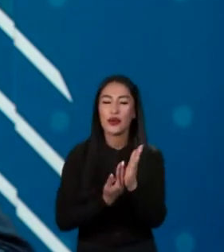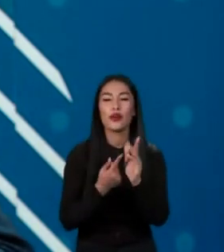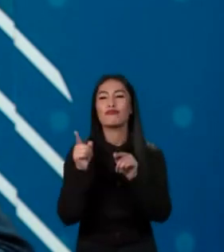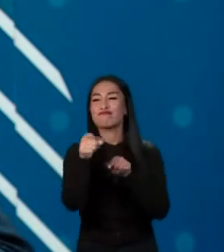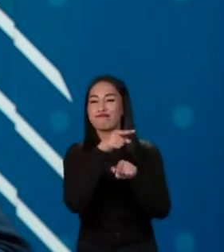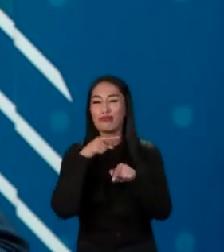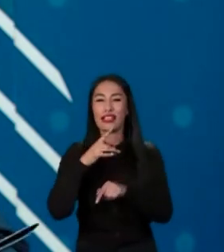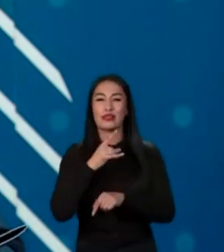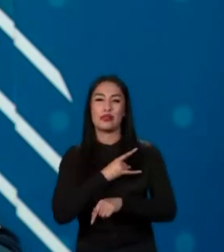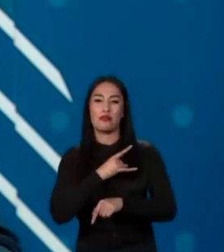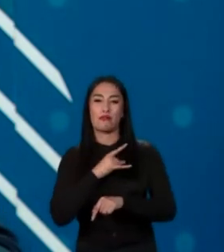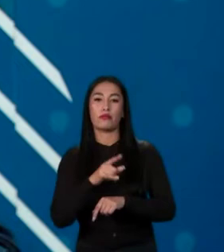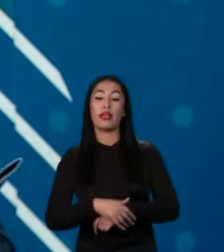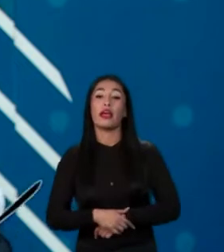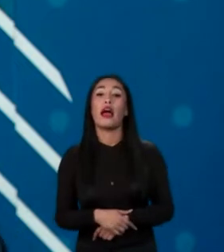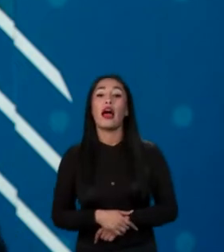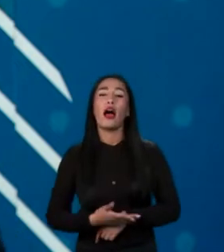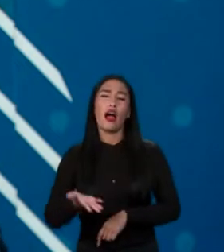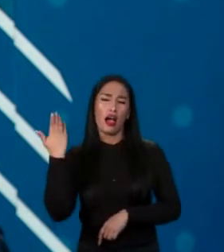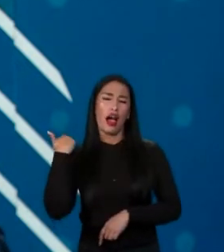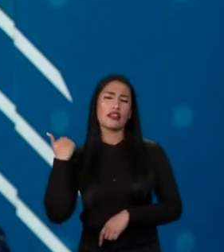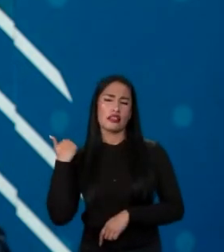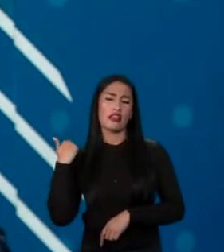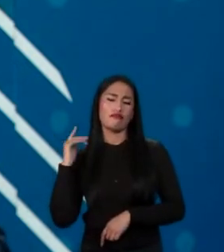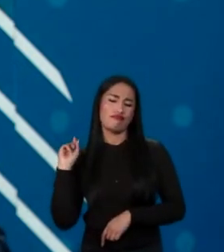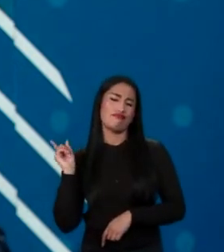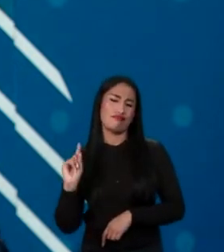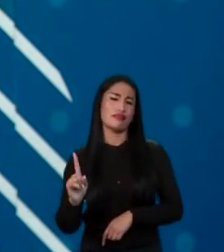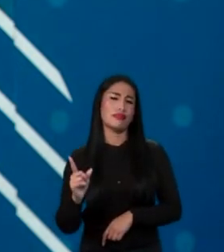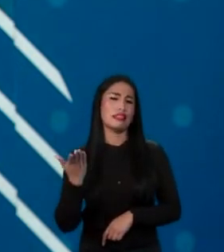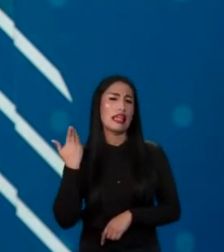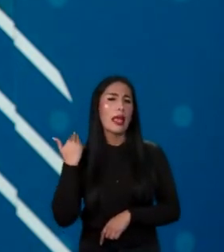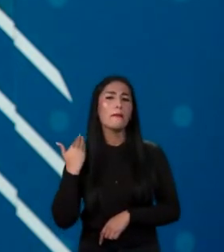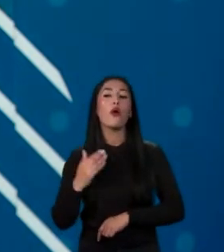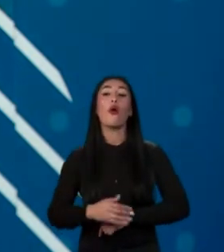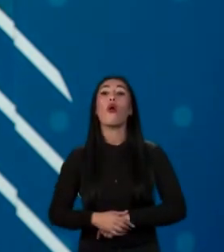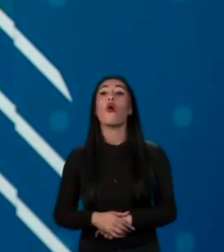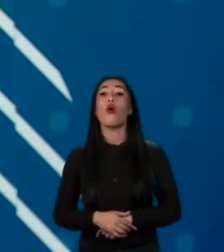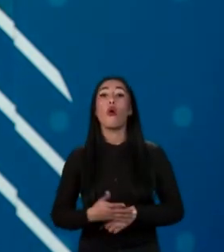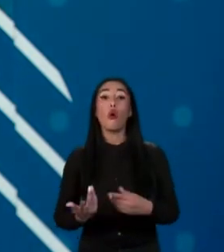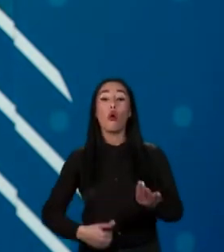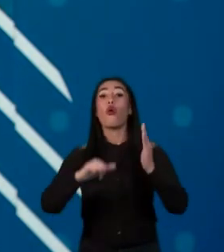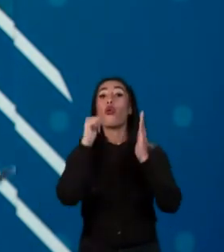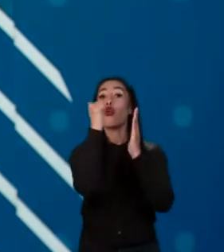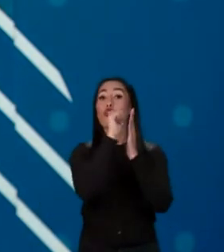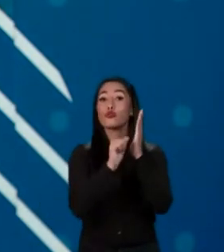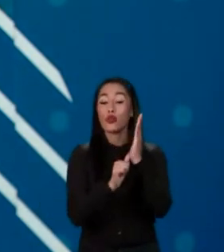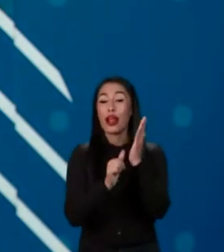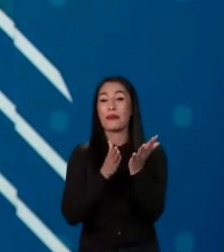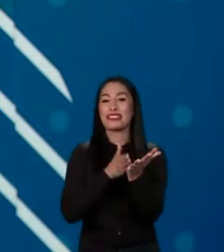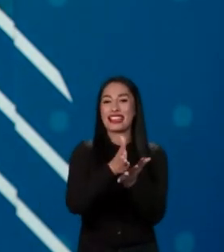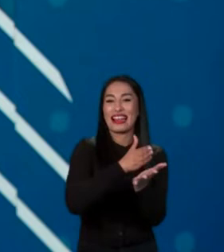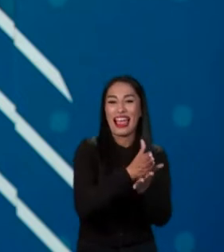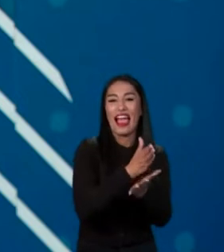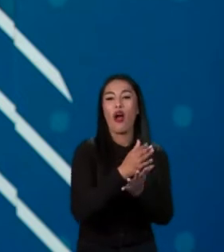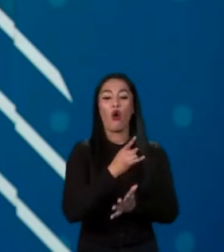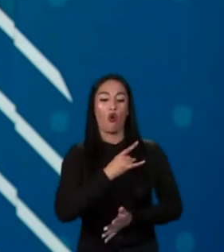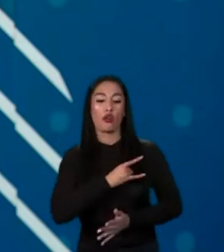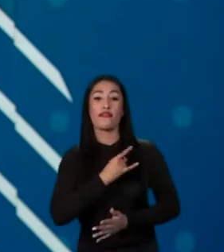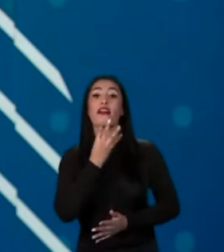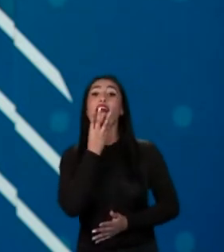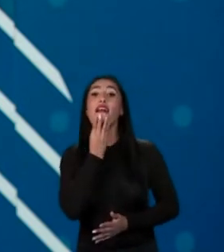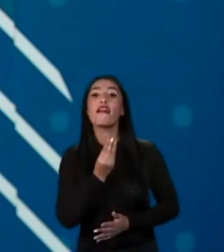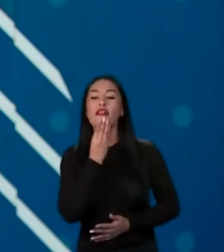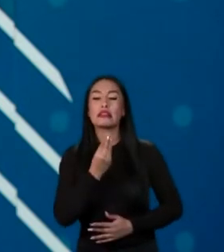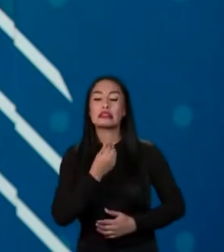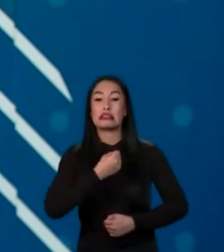superior desde hace ya un tiempo hemos visto como los programas de la universidad los andes como la universidad de los andes trabaja de